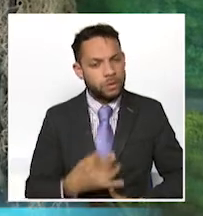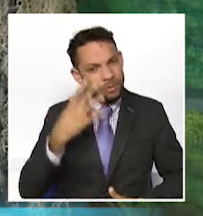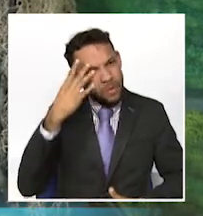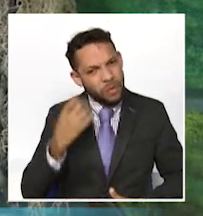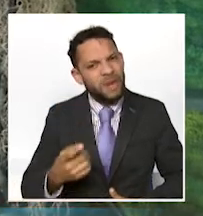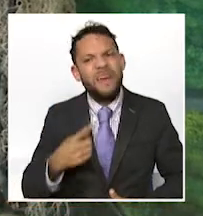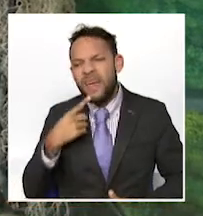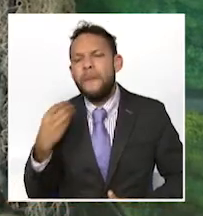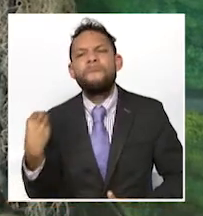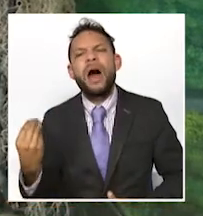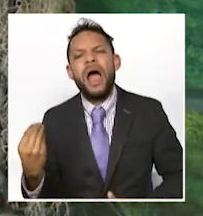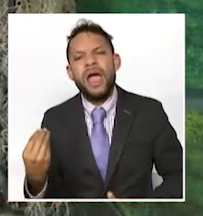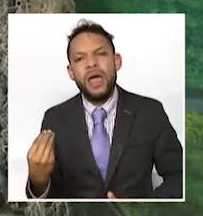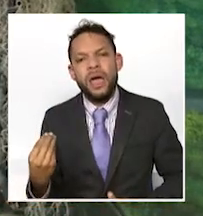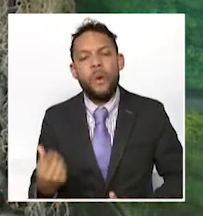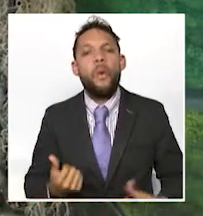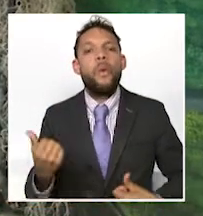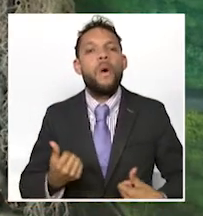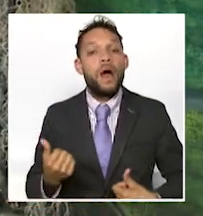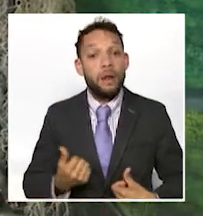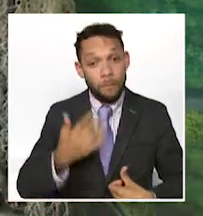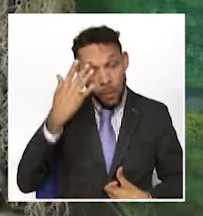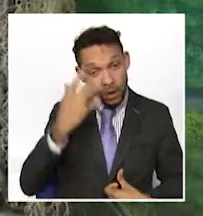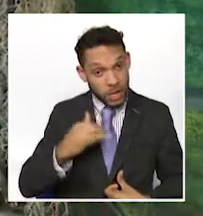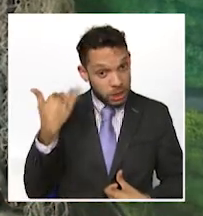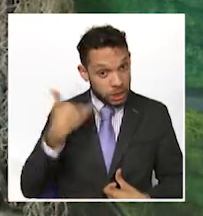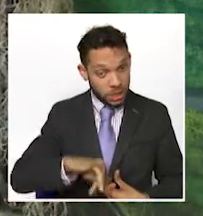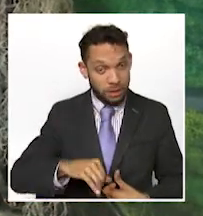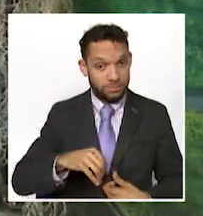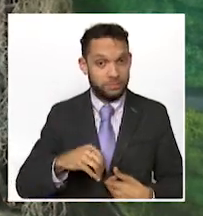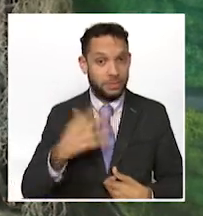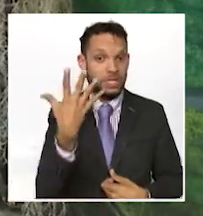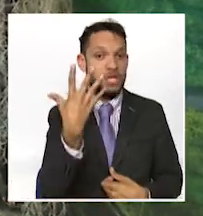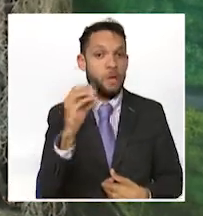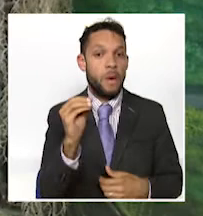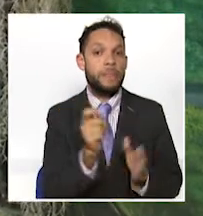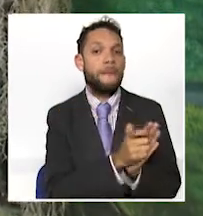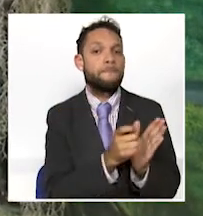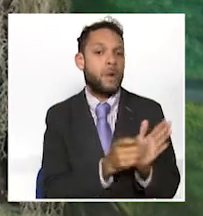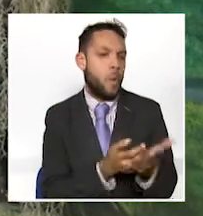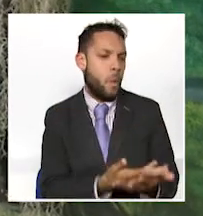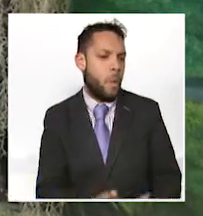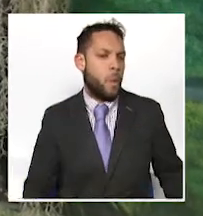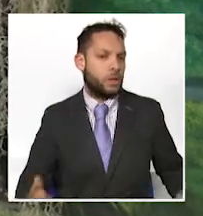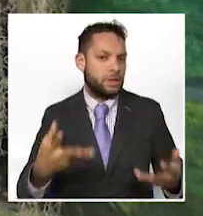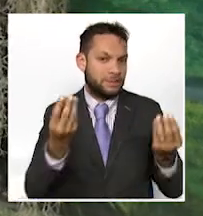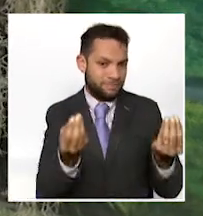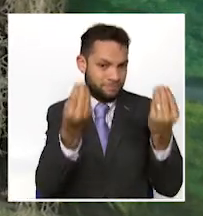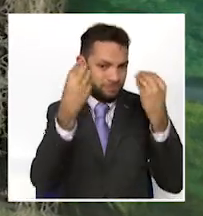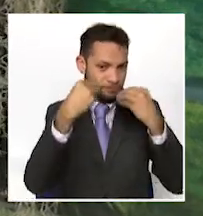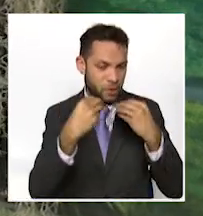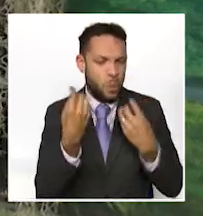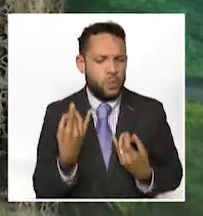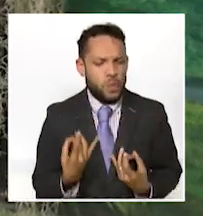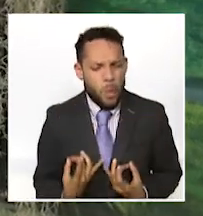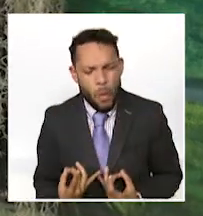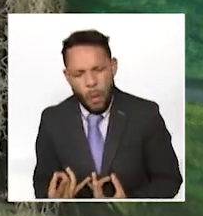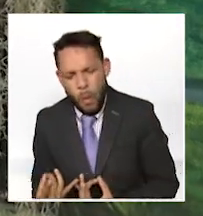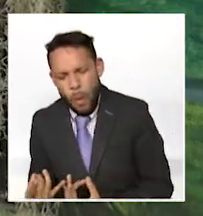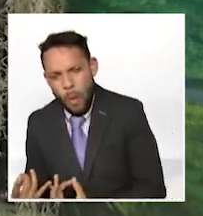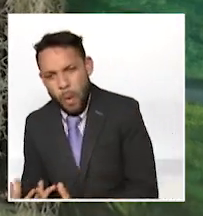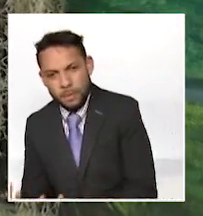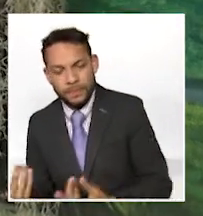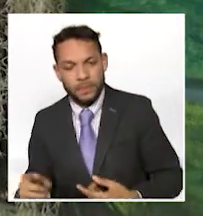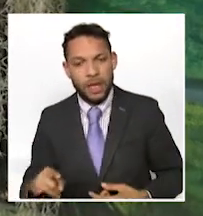preguntamos, ¿y para cuál tipo de dolor? Si es que la cabeza tiene 50 causas de dolor. entre ellas la que decía el doctor David, hasta un